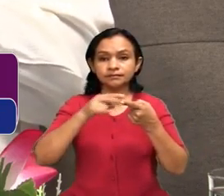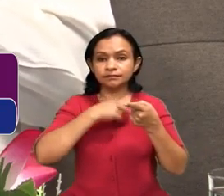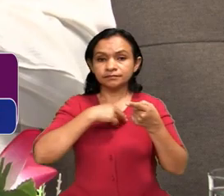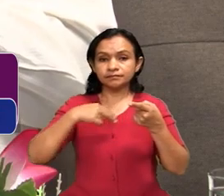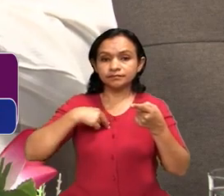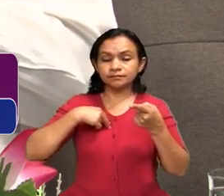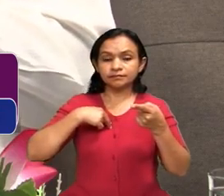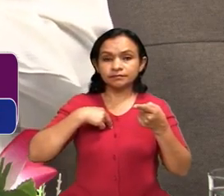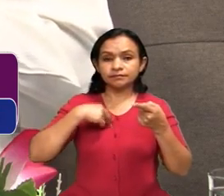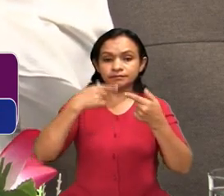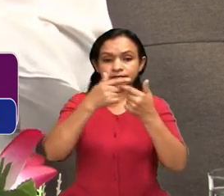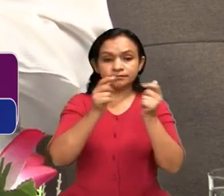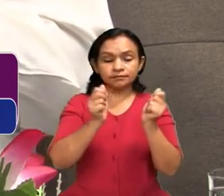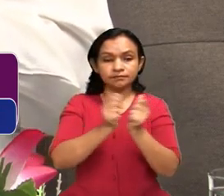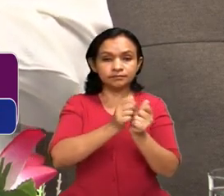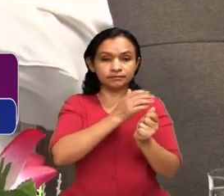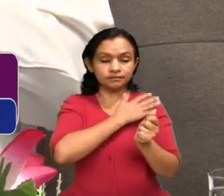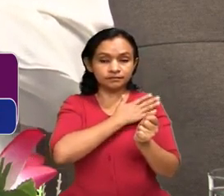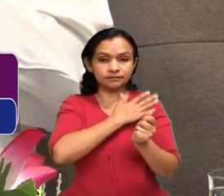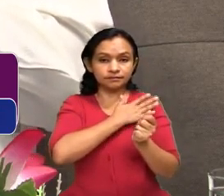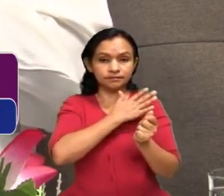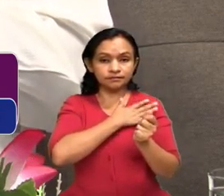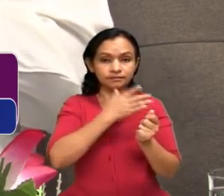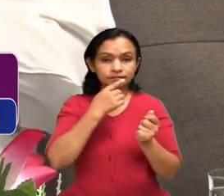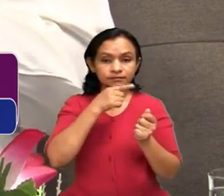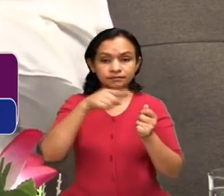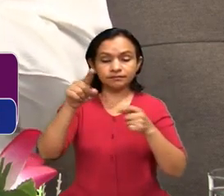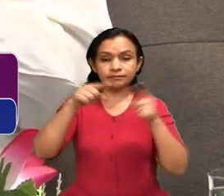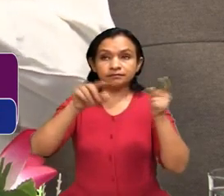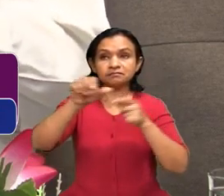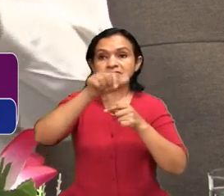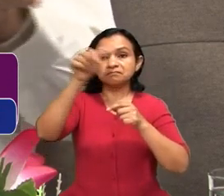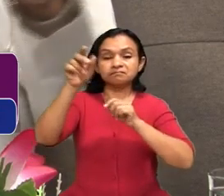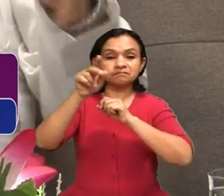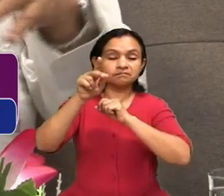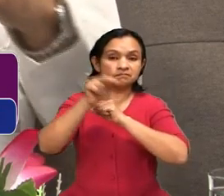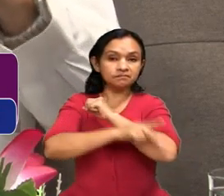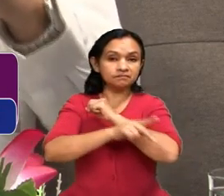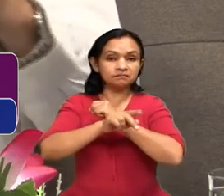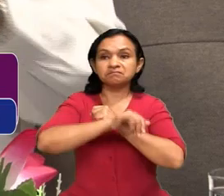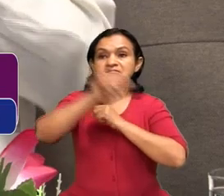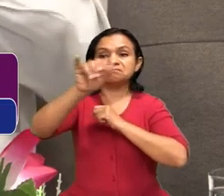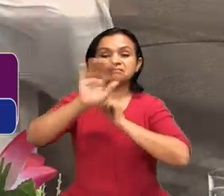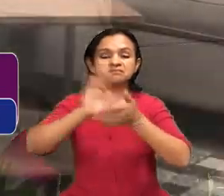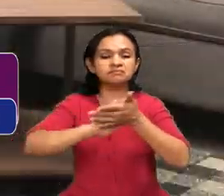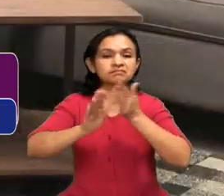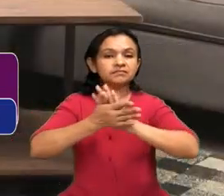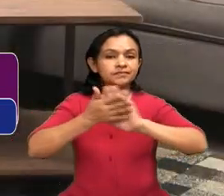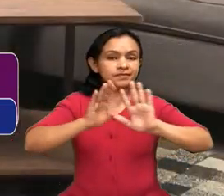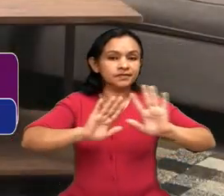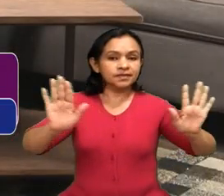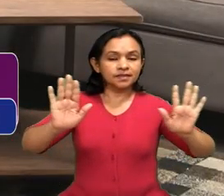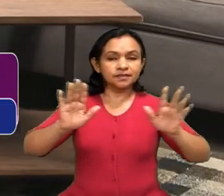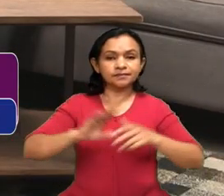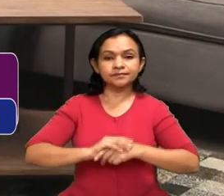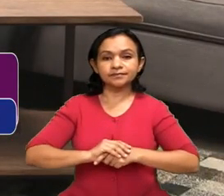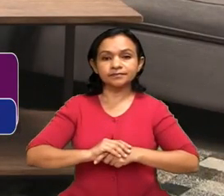la disidencia de Somoza García, pero manda varios al exilio y él cree que ya controló todo.